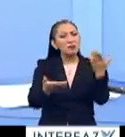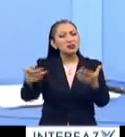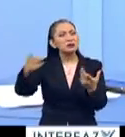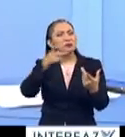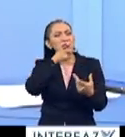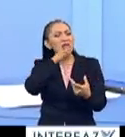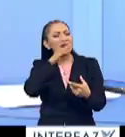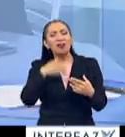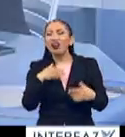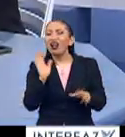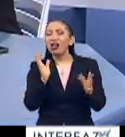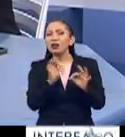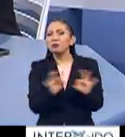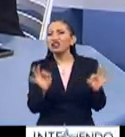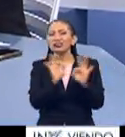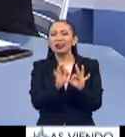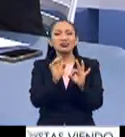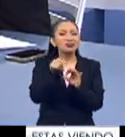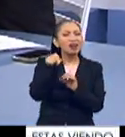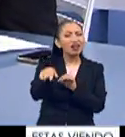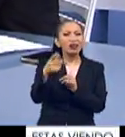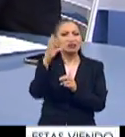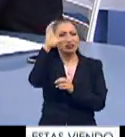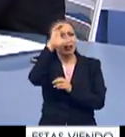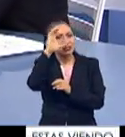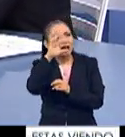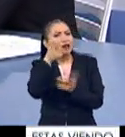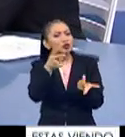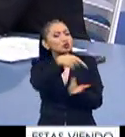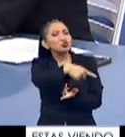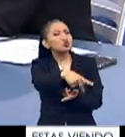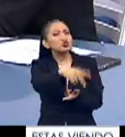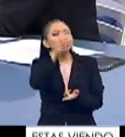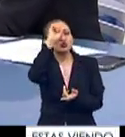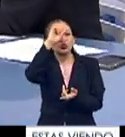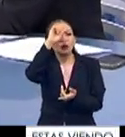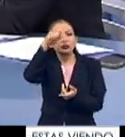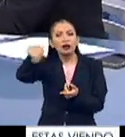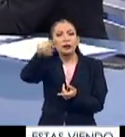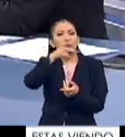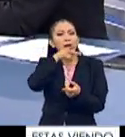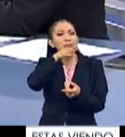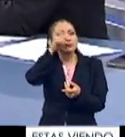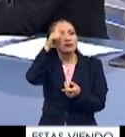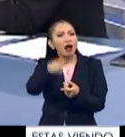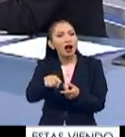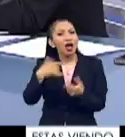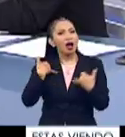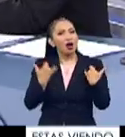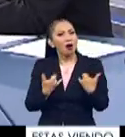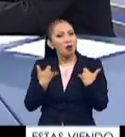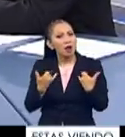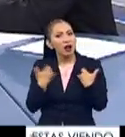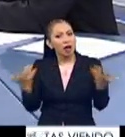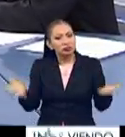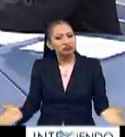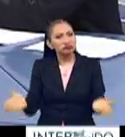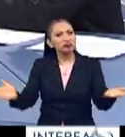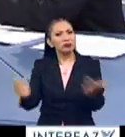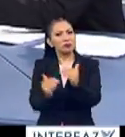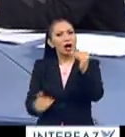no entendemos la importancia o la relevancia, ¿no? ¿Qué recomendaciones le daré a los padres para que los jóvenes logren